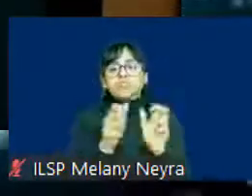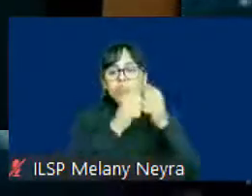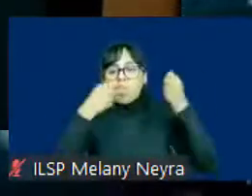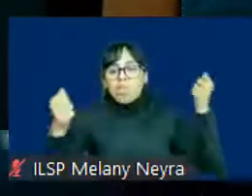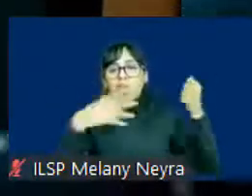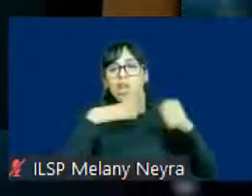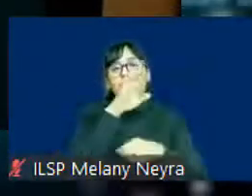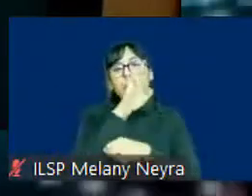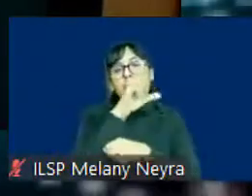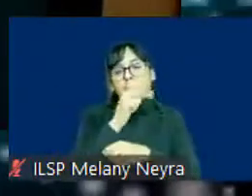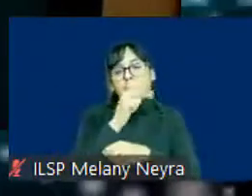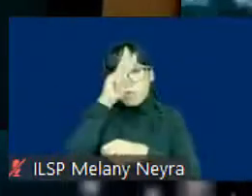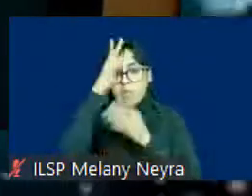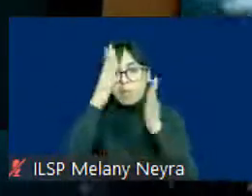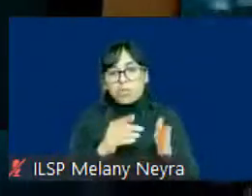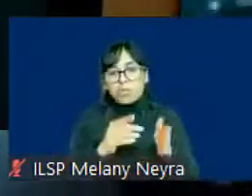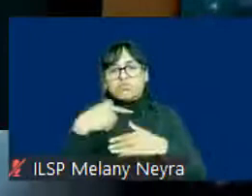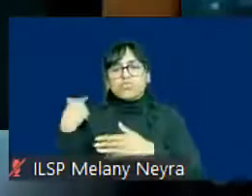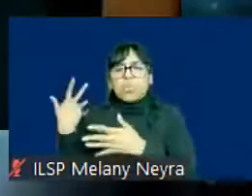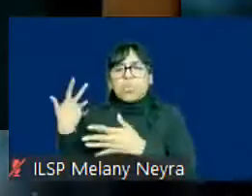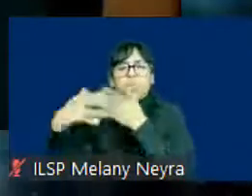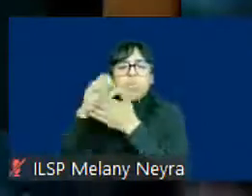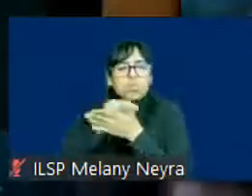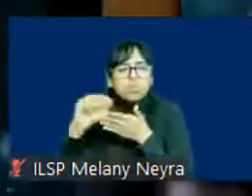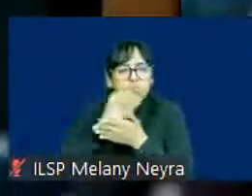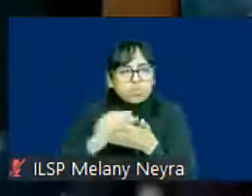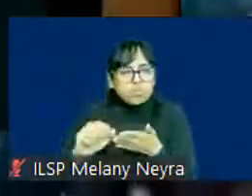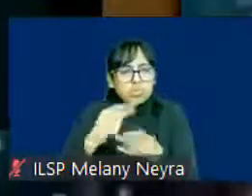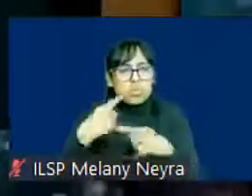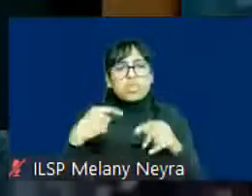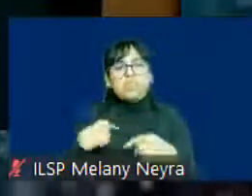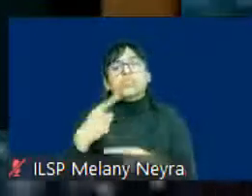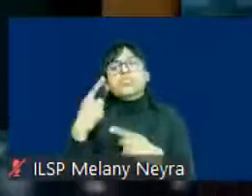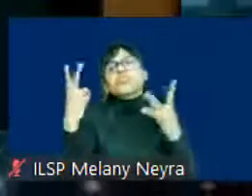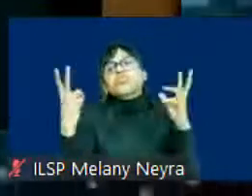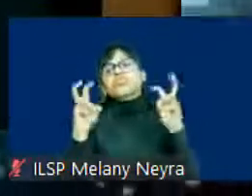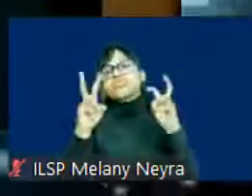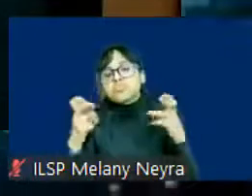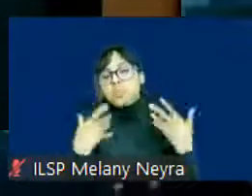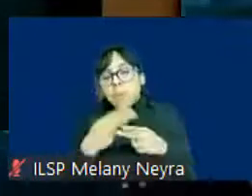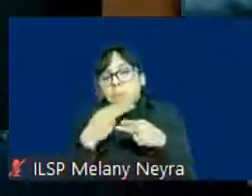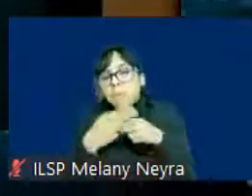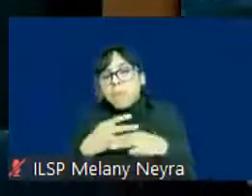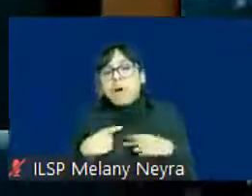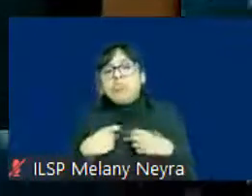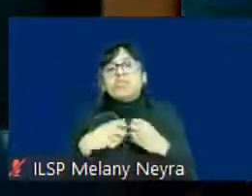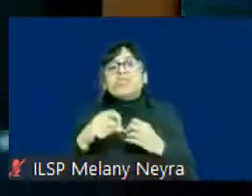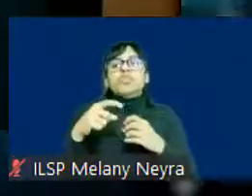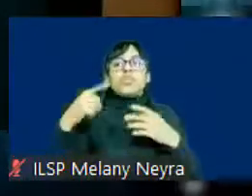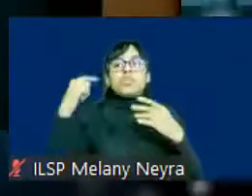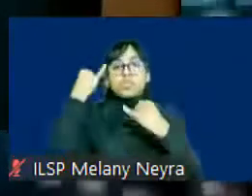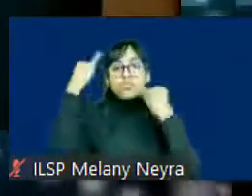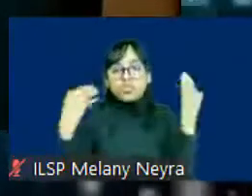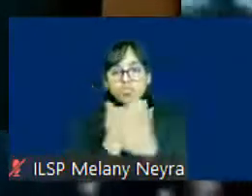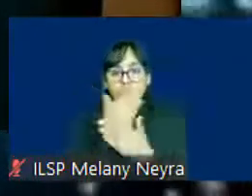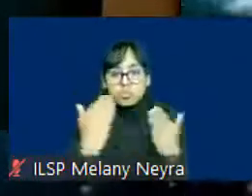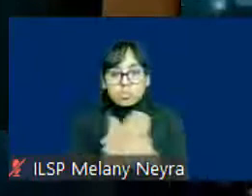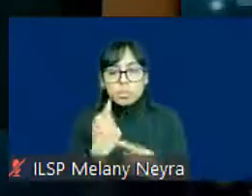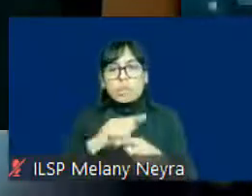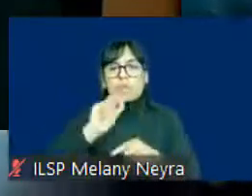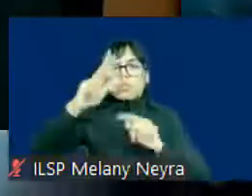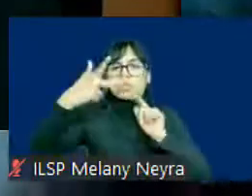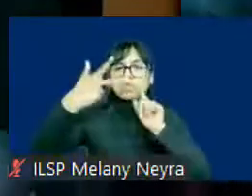meses, las llamaremos innovaciones normativas. Pero hay un tercer proceso innovativo y es